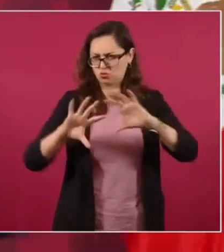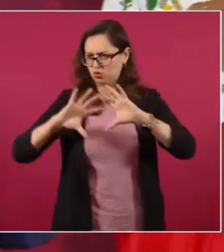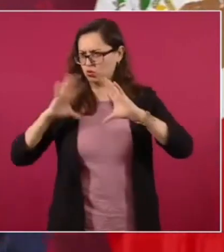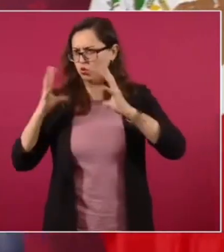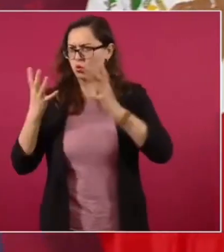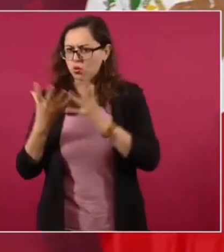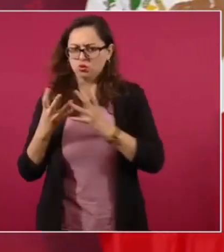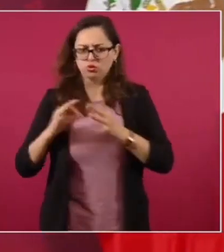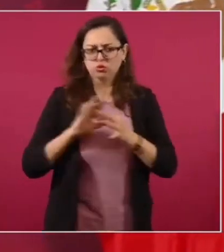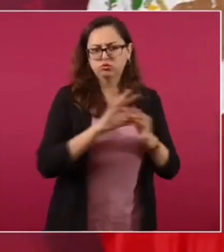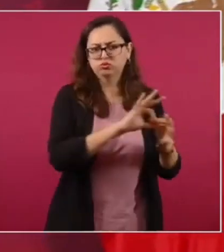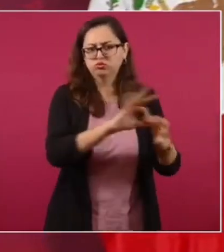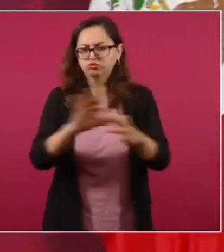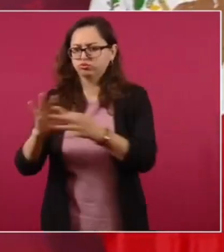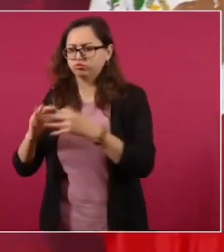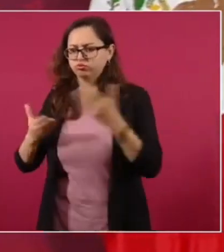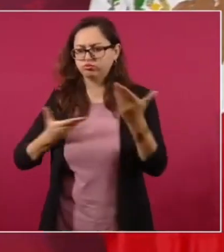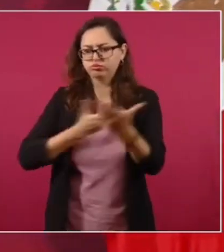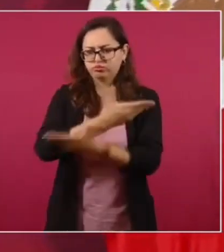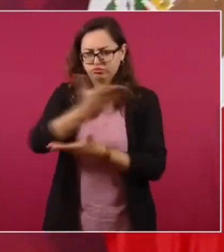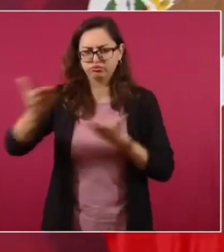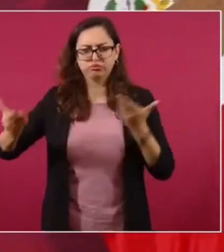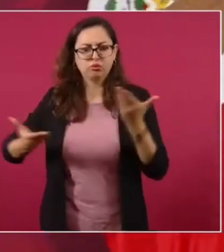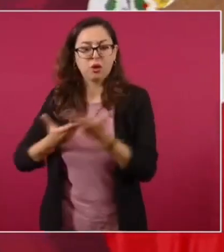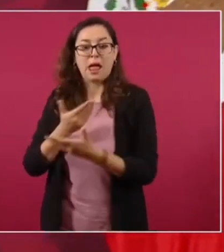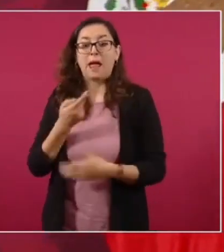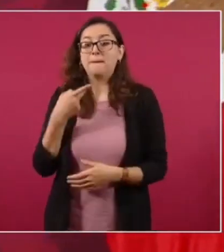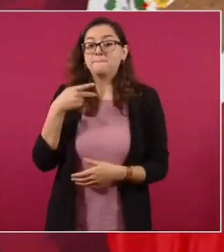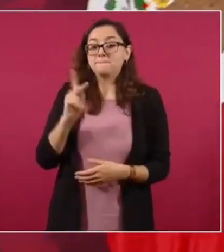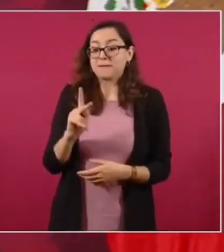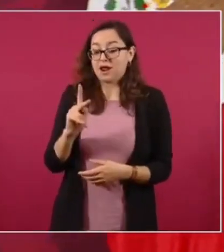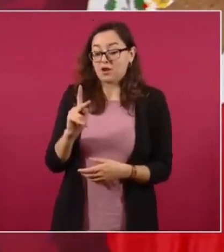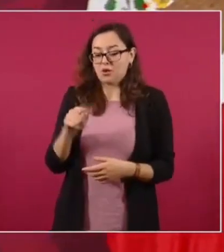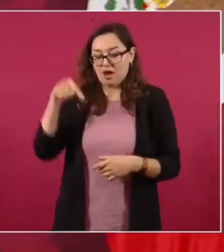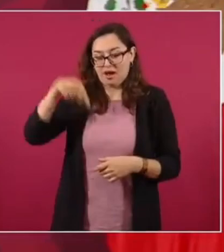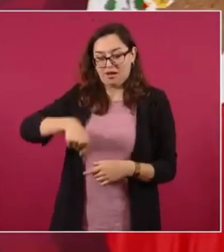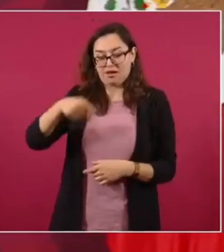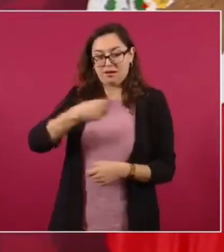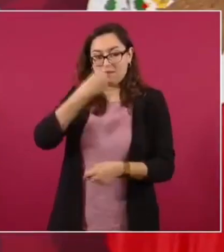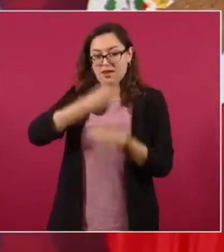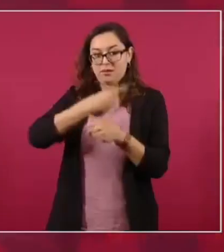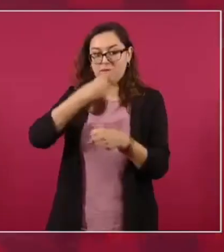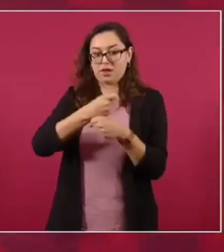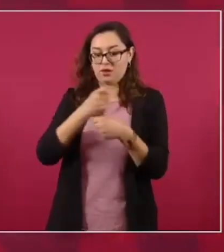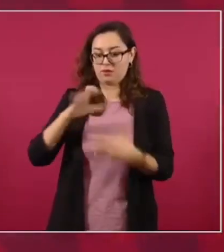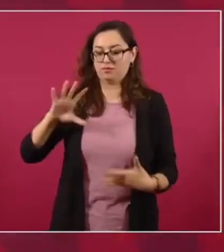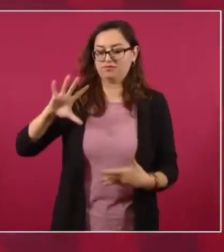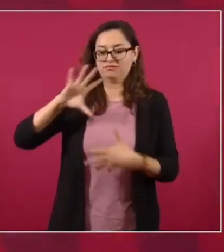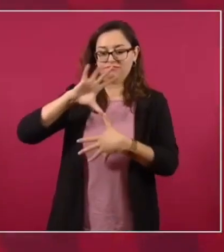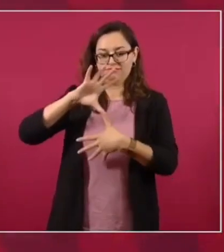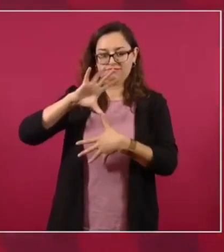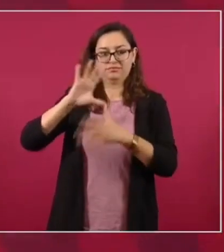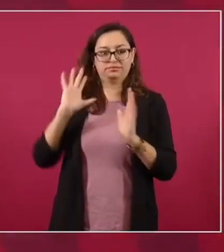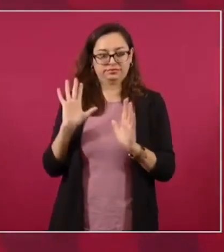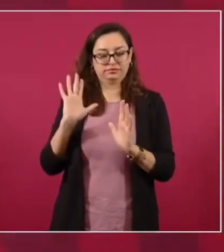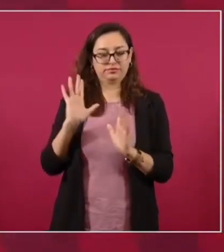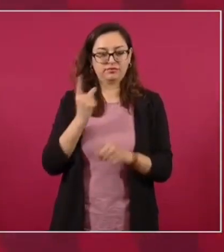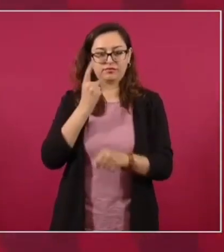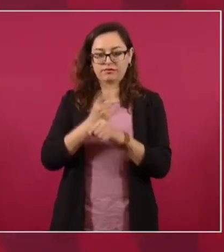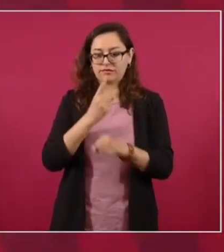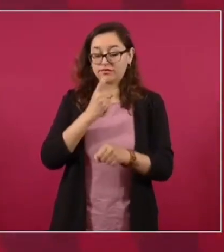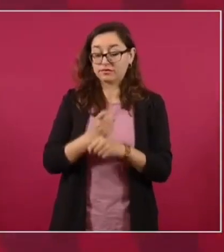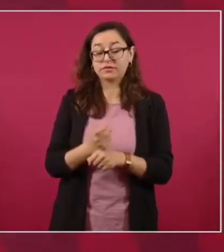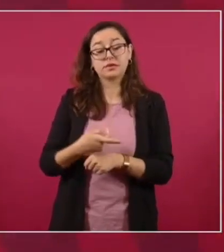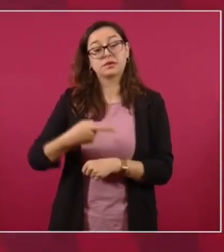tener una relación más estrecha en lo económico, con respeto a la soberanía de